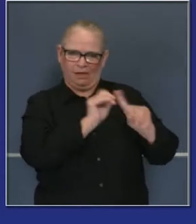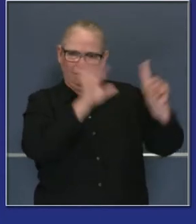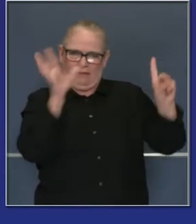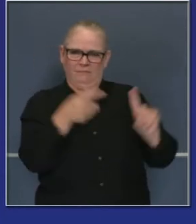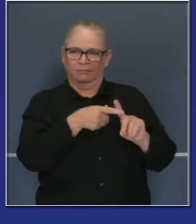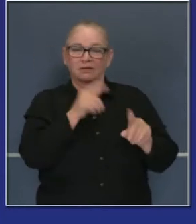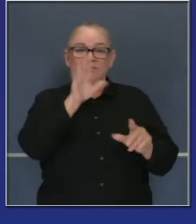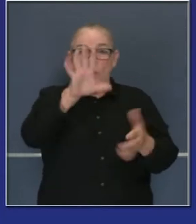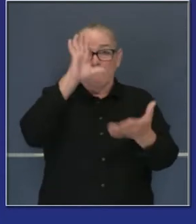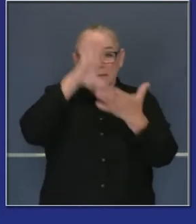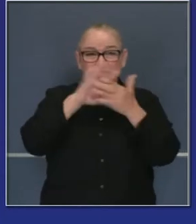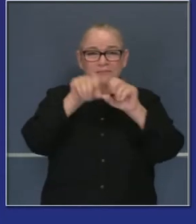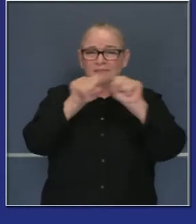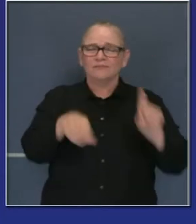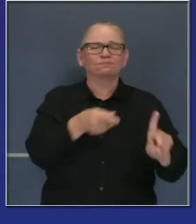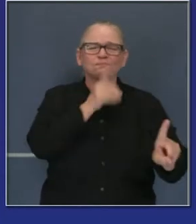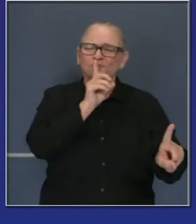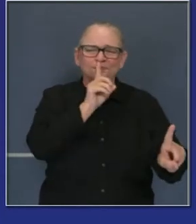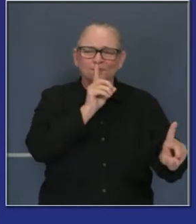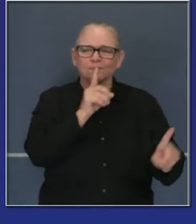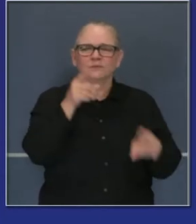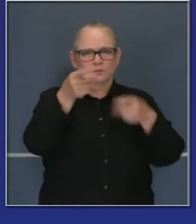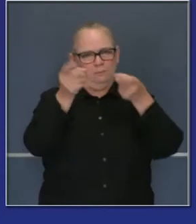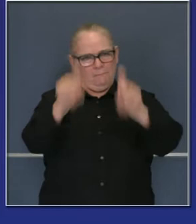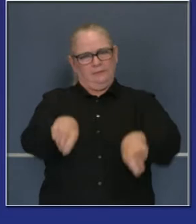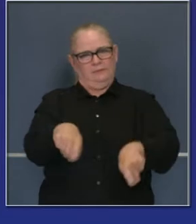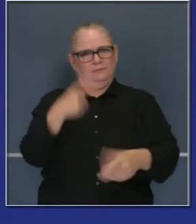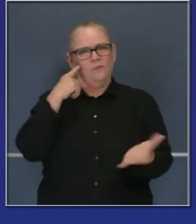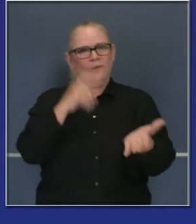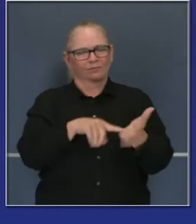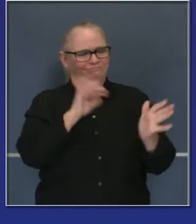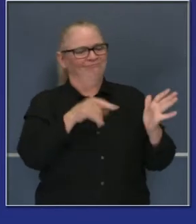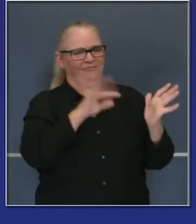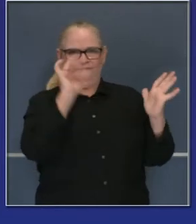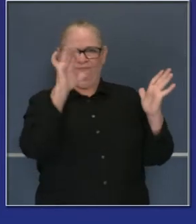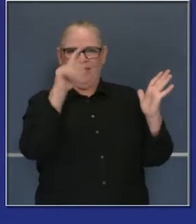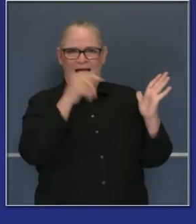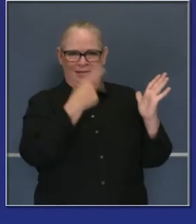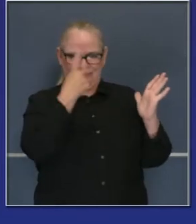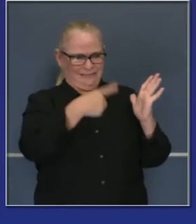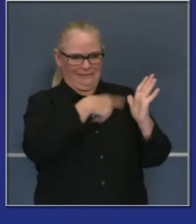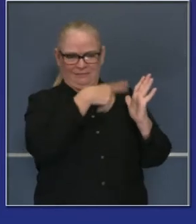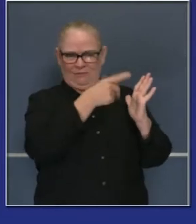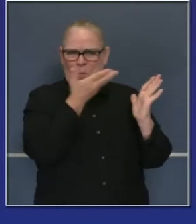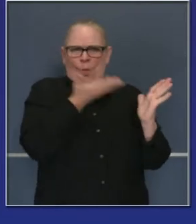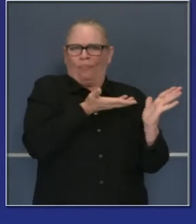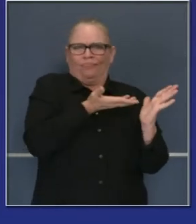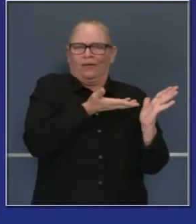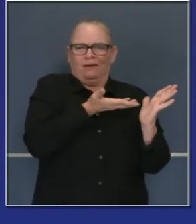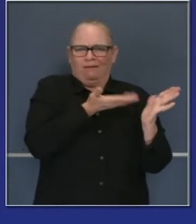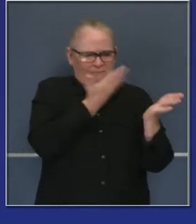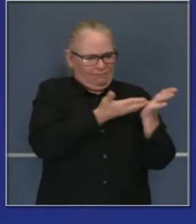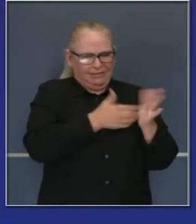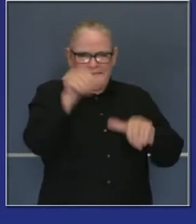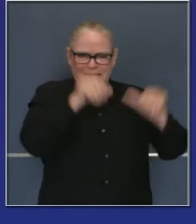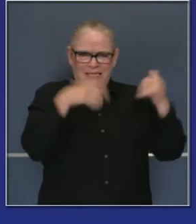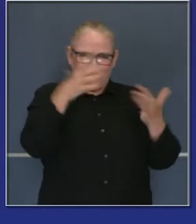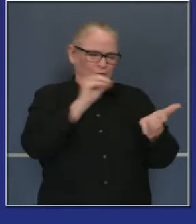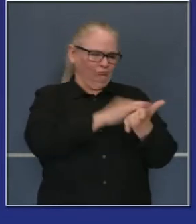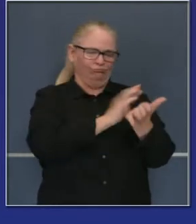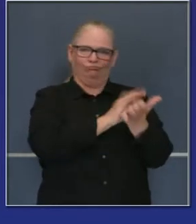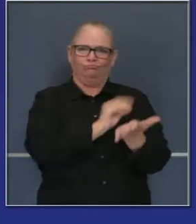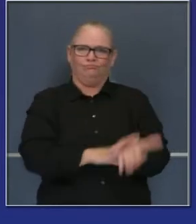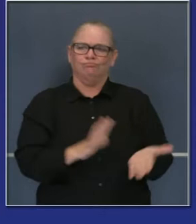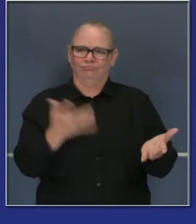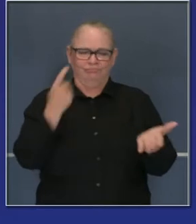es si uno reconociera los hechos como son presentados y los hechos son evidentes y los reconocemos